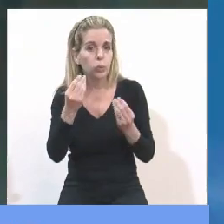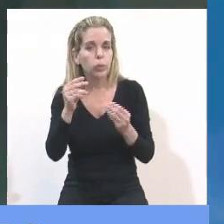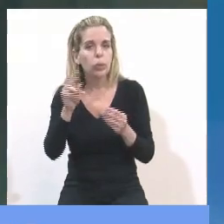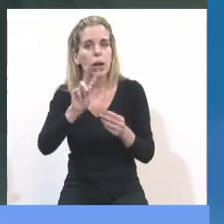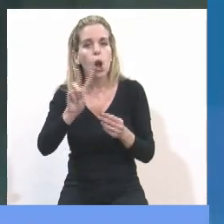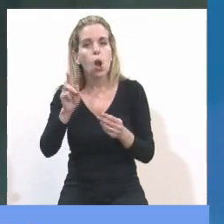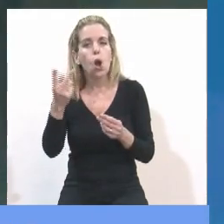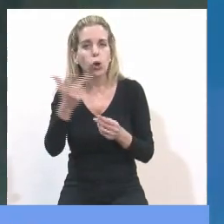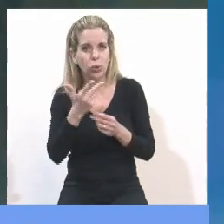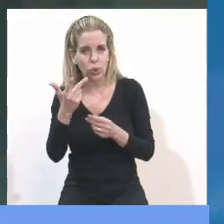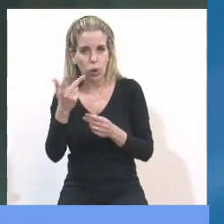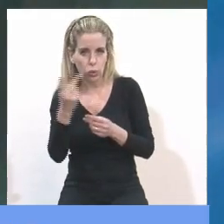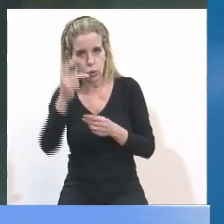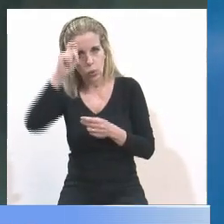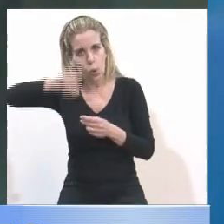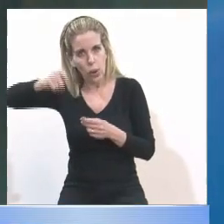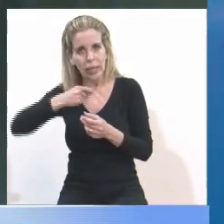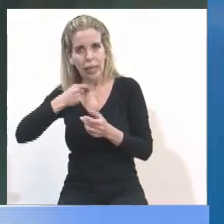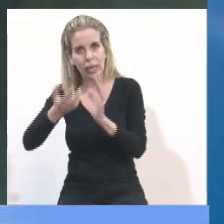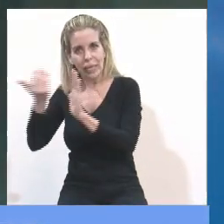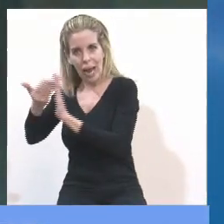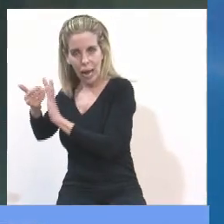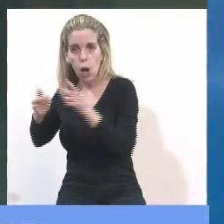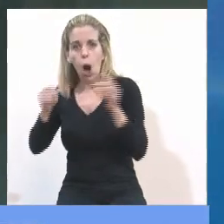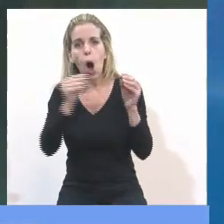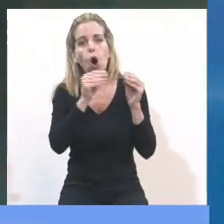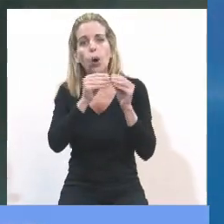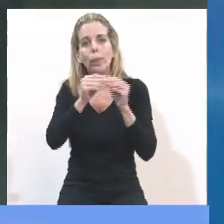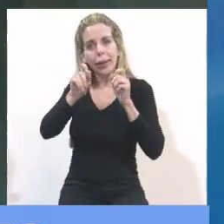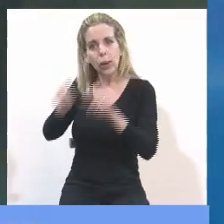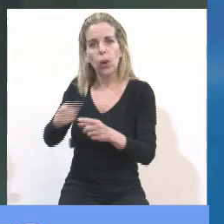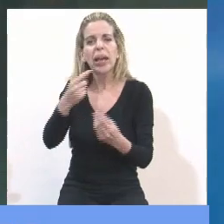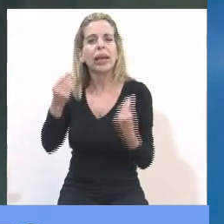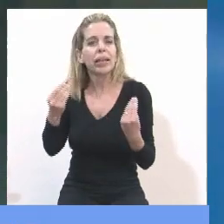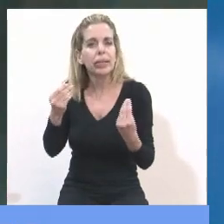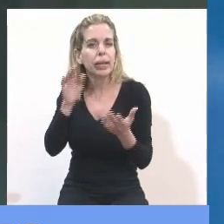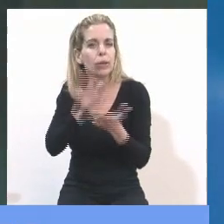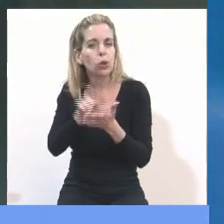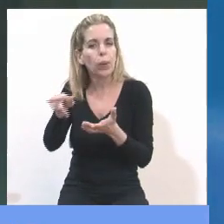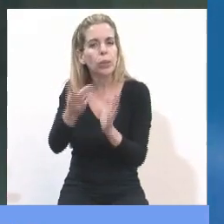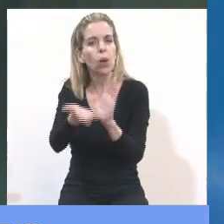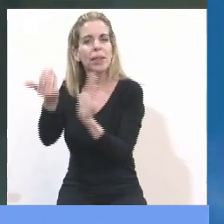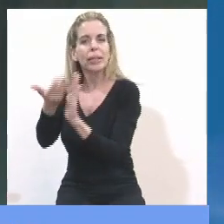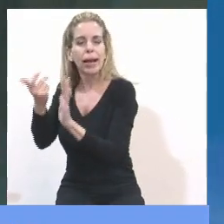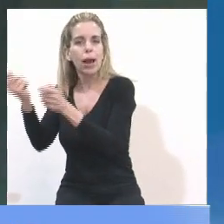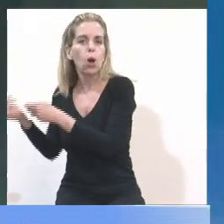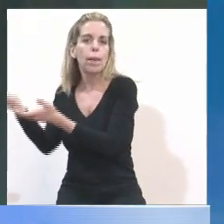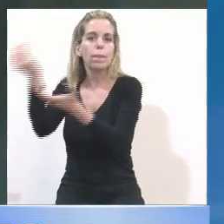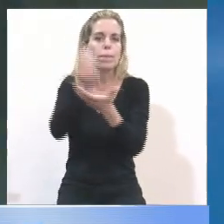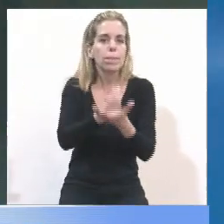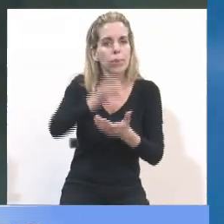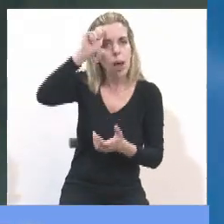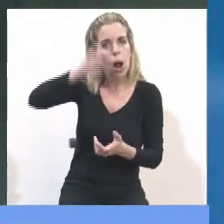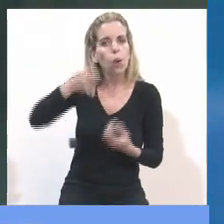de la necesidad de la intervención del Senado de la Nación en el traslado de los jueces en